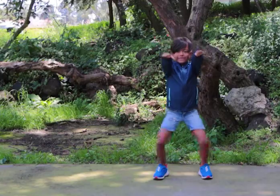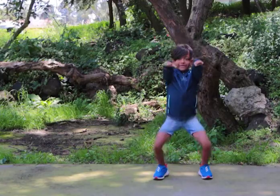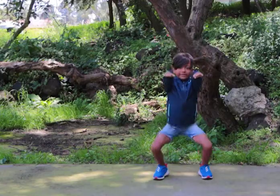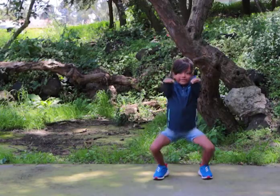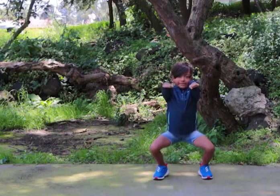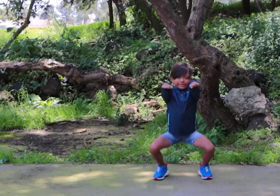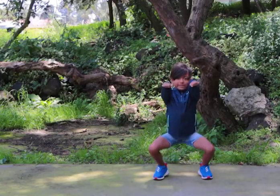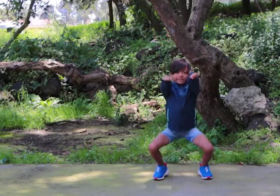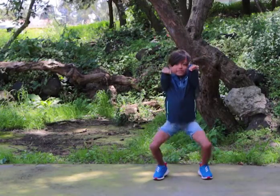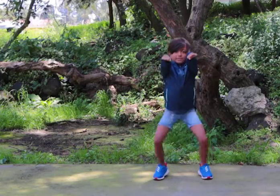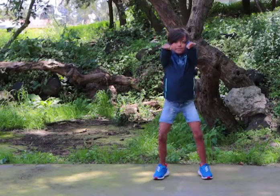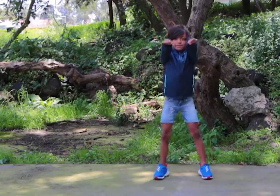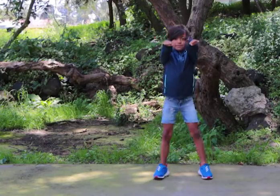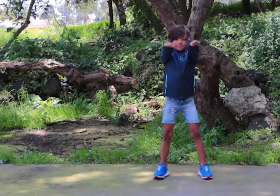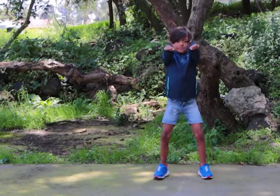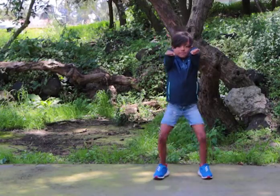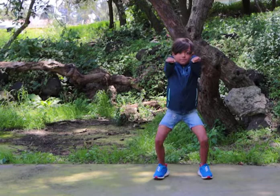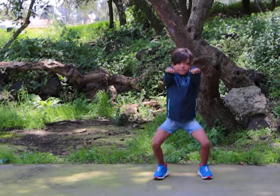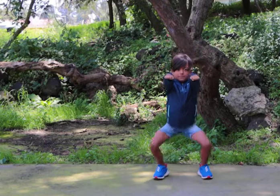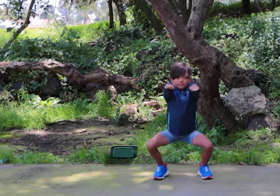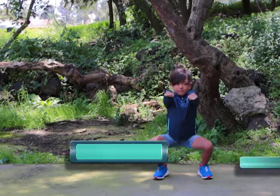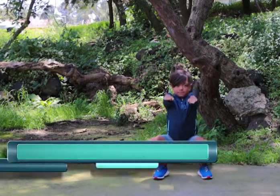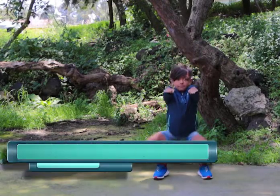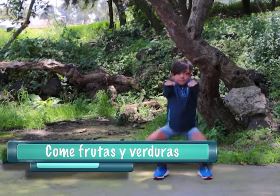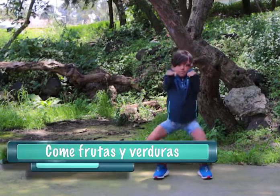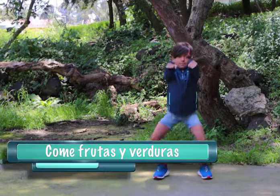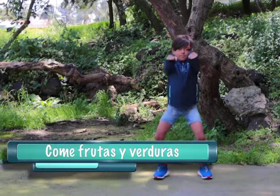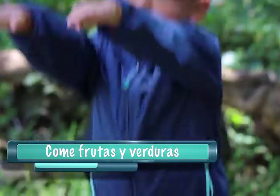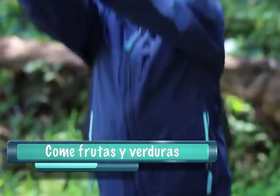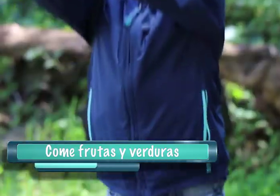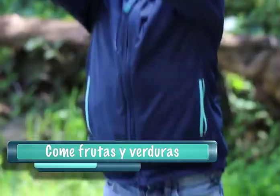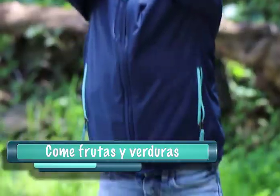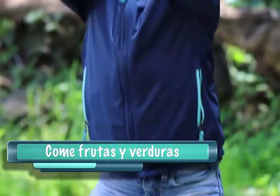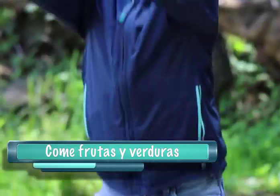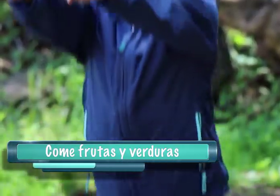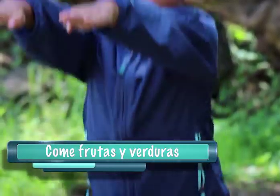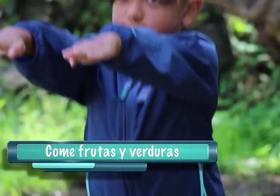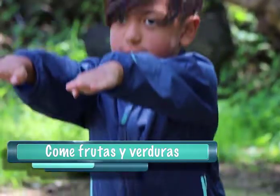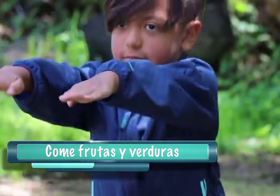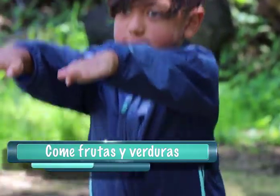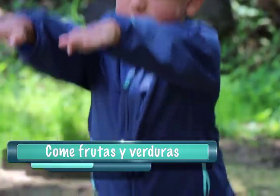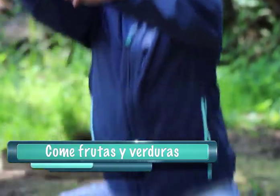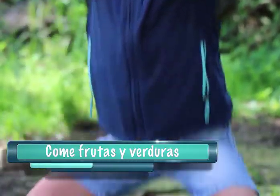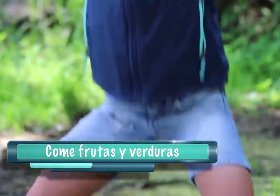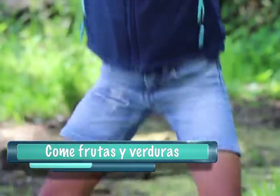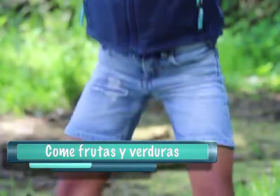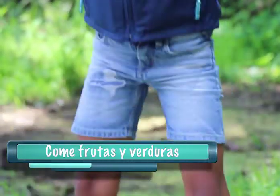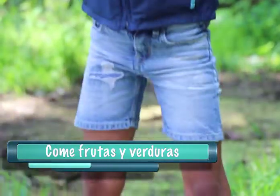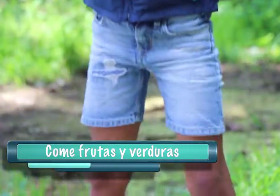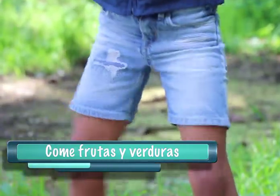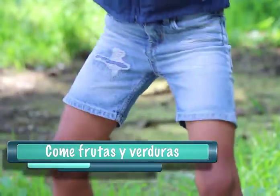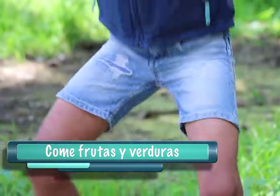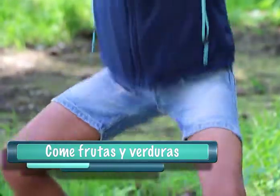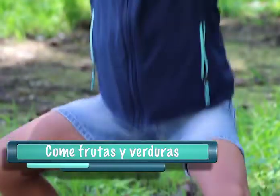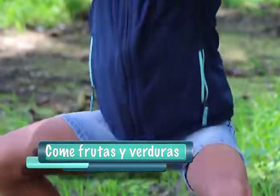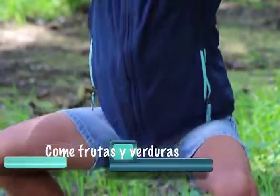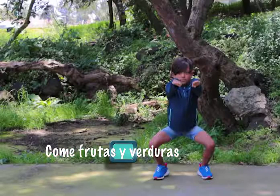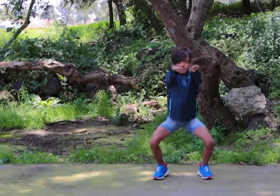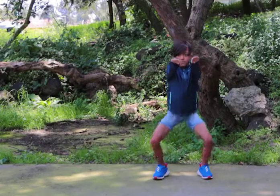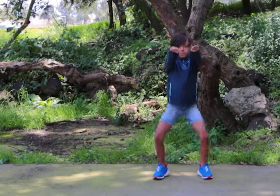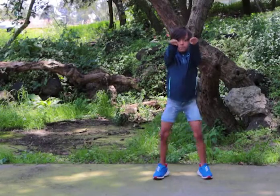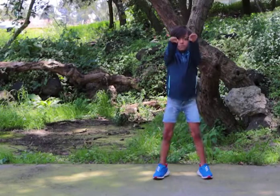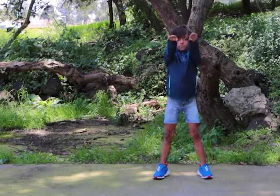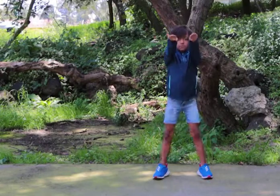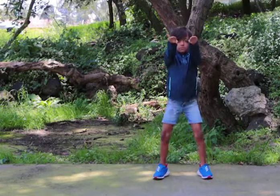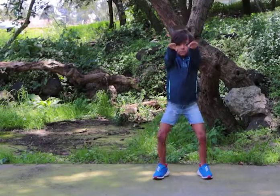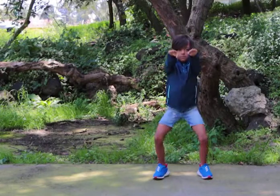Bajamos, flexionamos, muy bien, exactamente ahí. Muy bien hecho, Yair, ahí bien, una más. Bien,